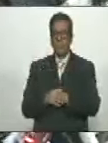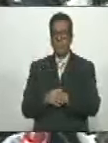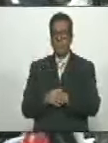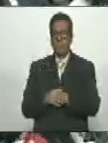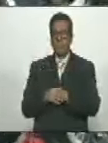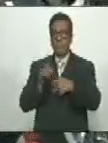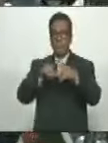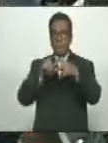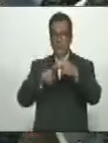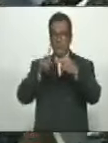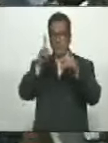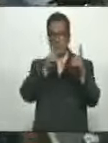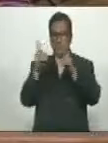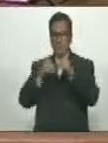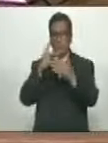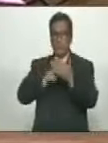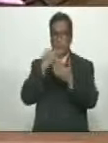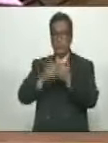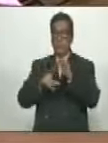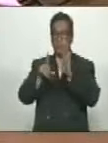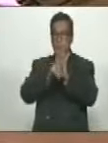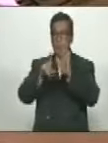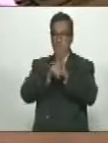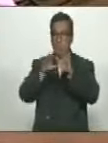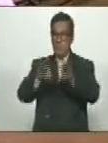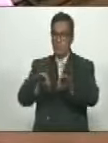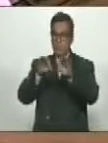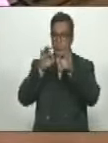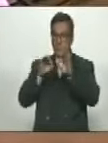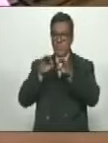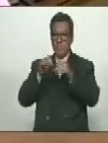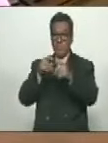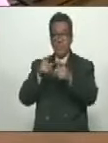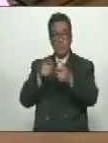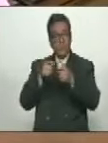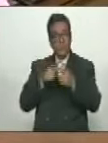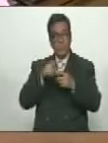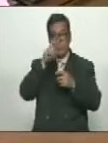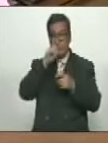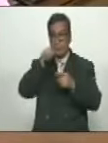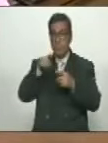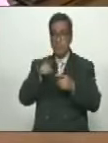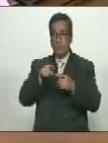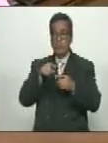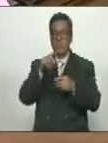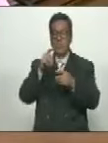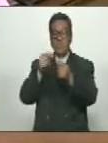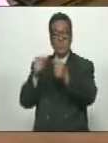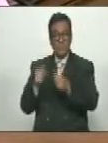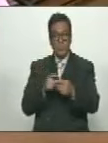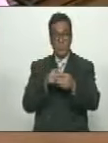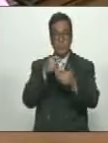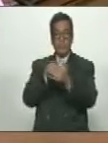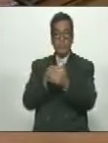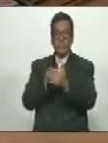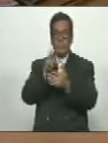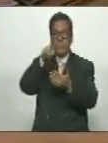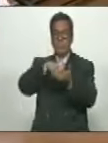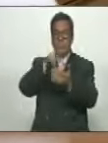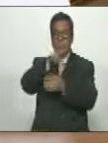segunda discusión del proyecto de ley especial de endeudamiento anual para el ejercicio económico financiero